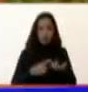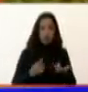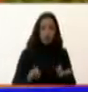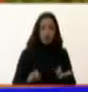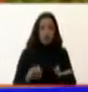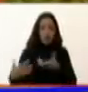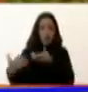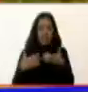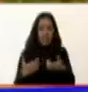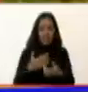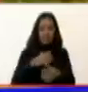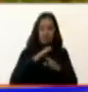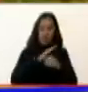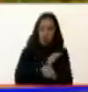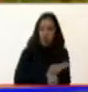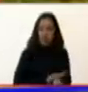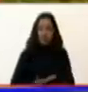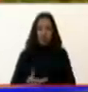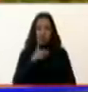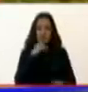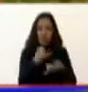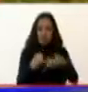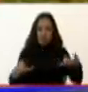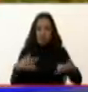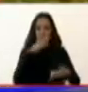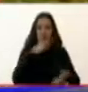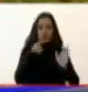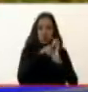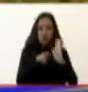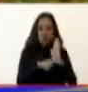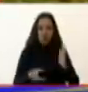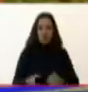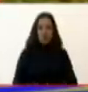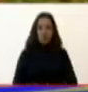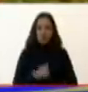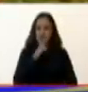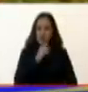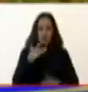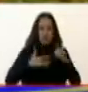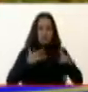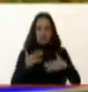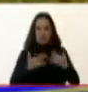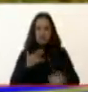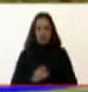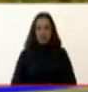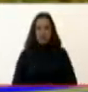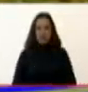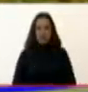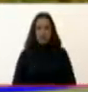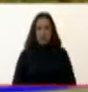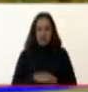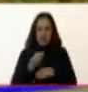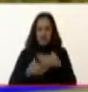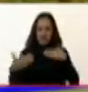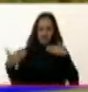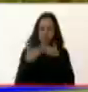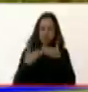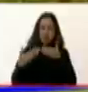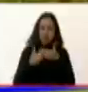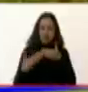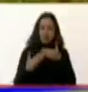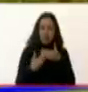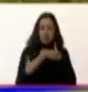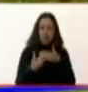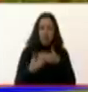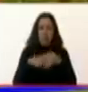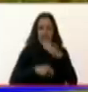salvaje, cruel, sin límites, sin normas, sin escrúpulos. Nos han atacado de una manera tremenda,